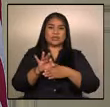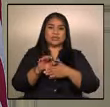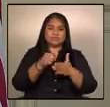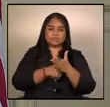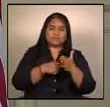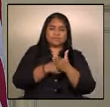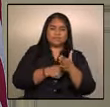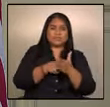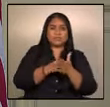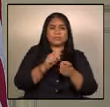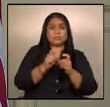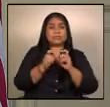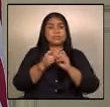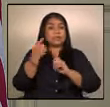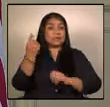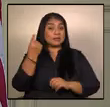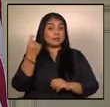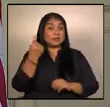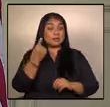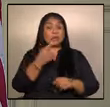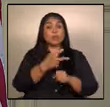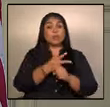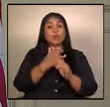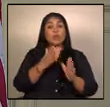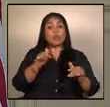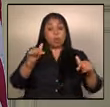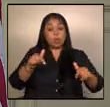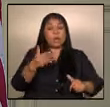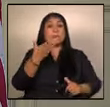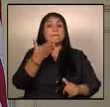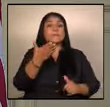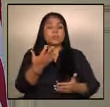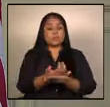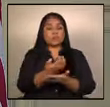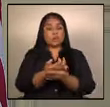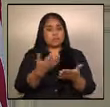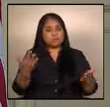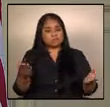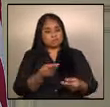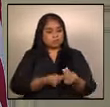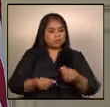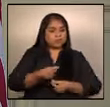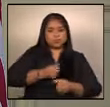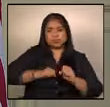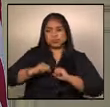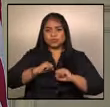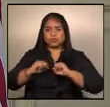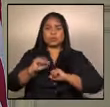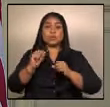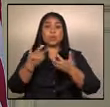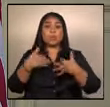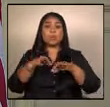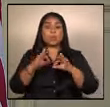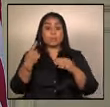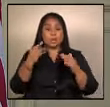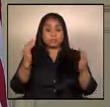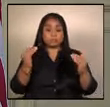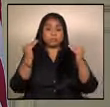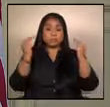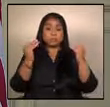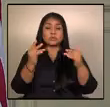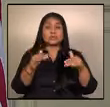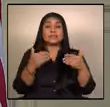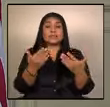cambio climático. Los guatemaltecos hoy demandan una economía productiva que ofrezca oportunidades para crecer y